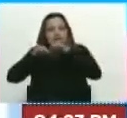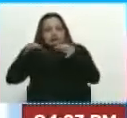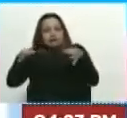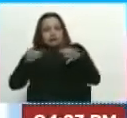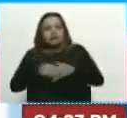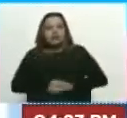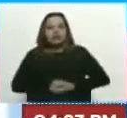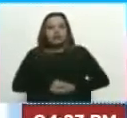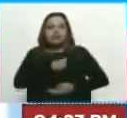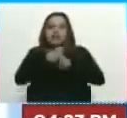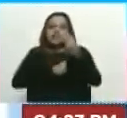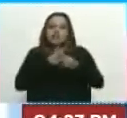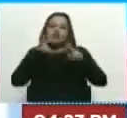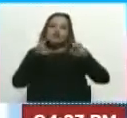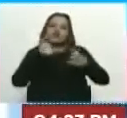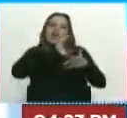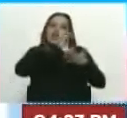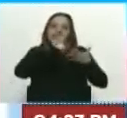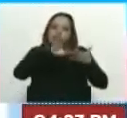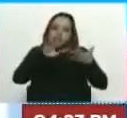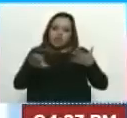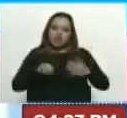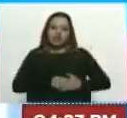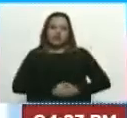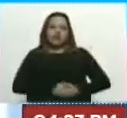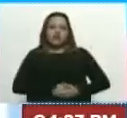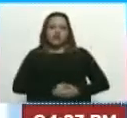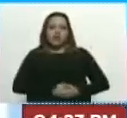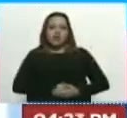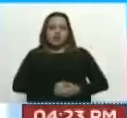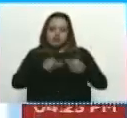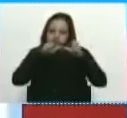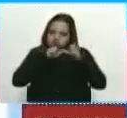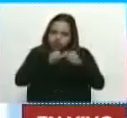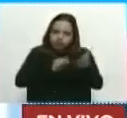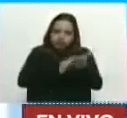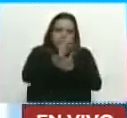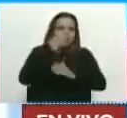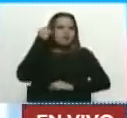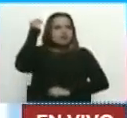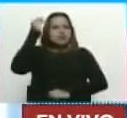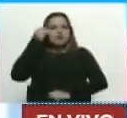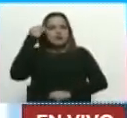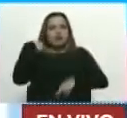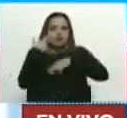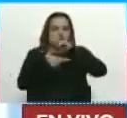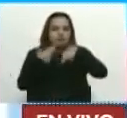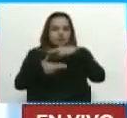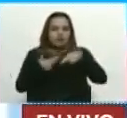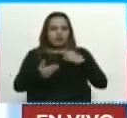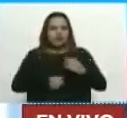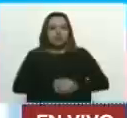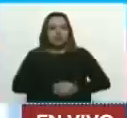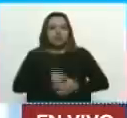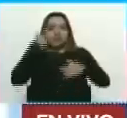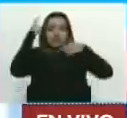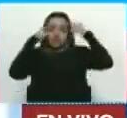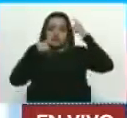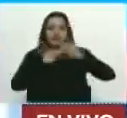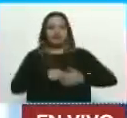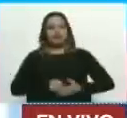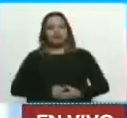inventando nuevas estrategias en la continuidad del pensamiento revolucionario de Hugo Chávez